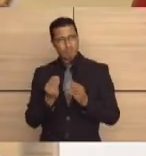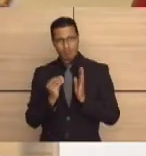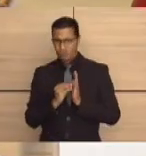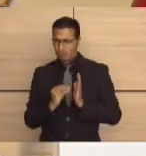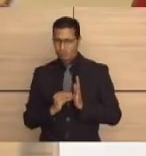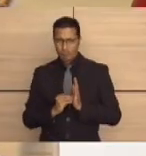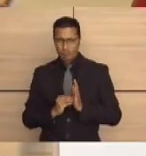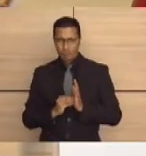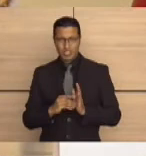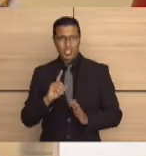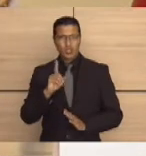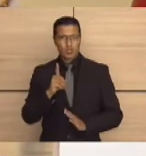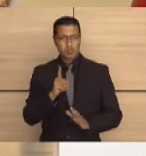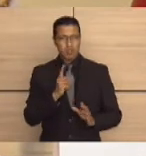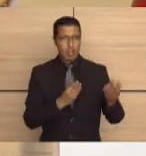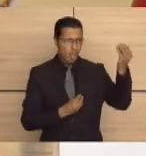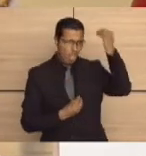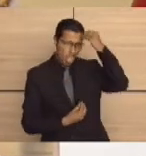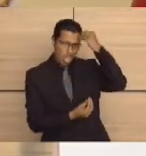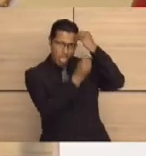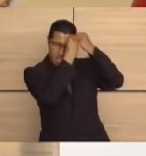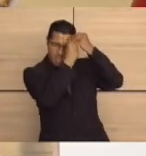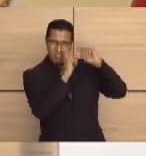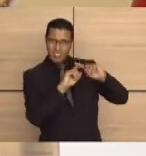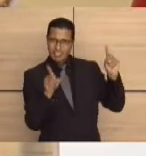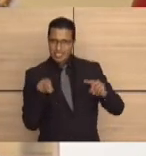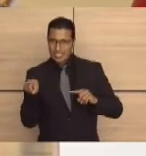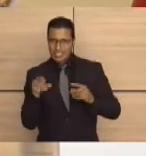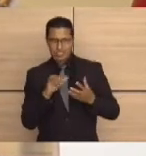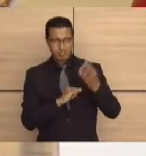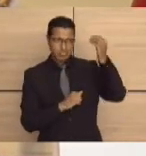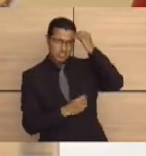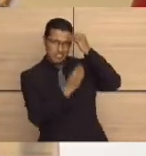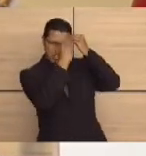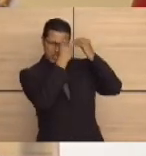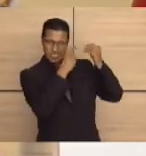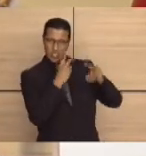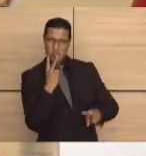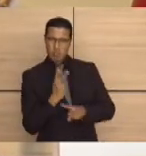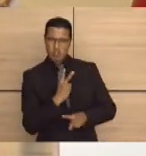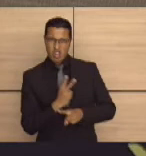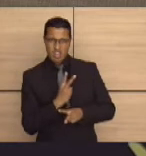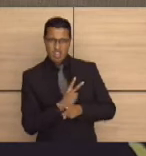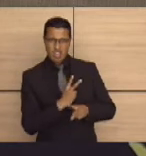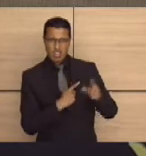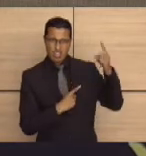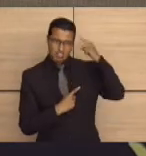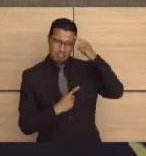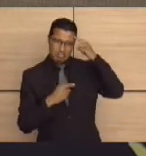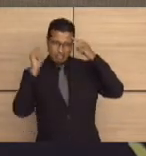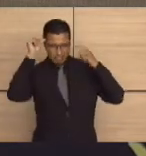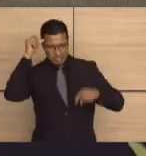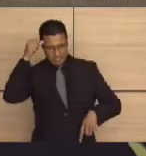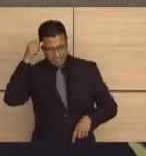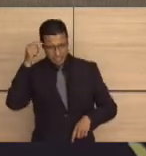nos sembraron una memoria distinta, nos sembraron una memoria violenta. Y desde